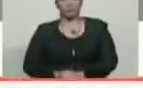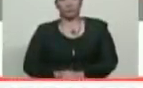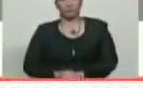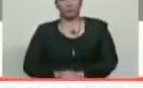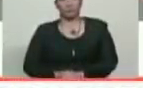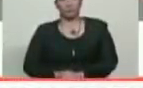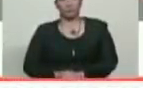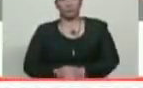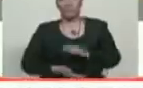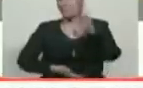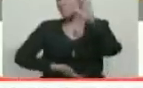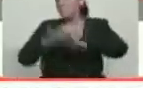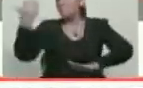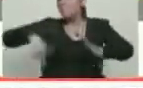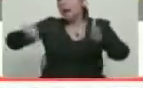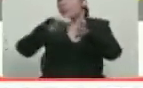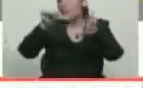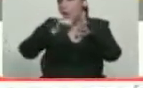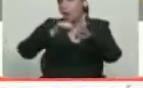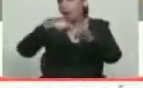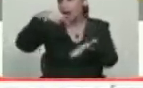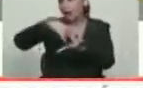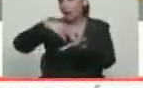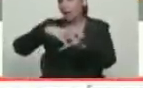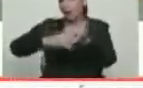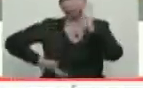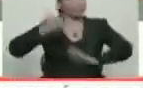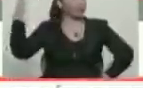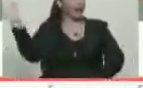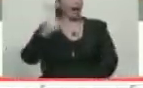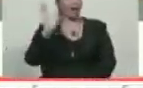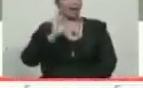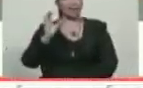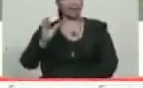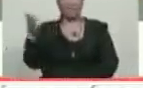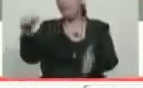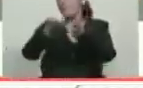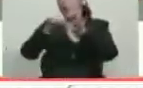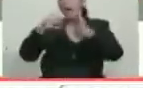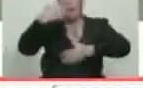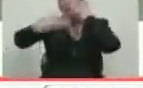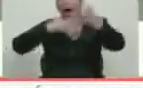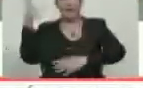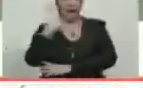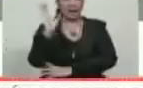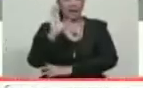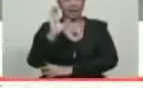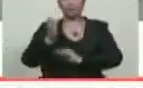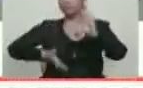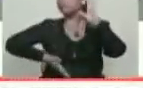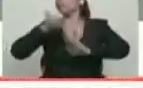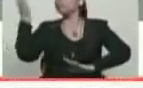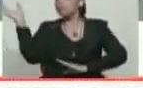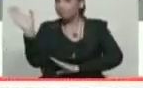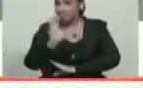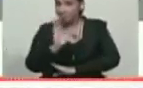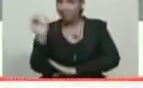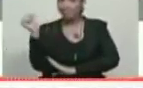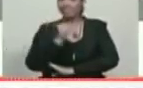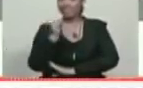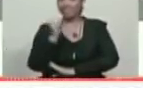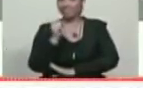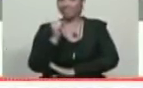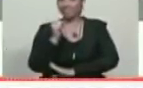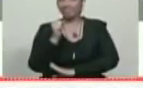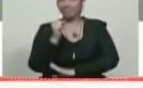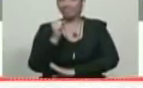¿Para dónde va Carabobo mañana? ¿Para dónde? A Caracas.